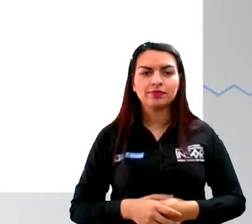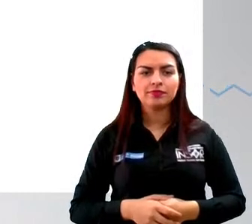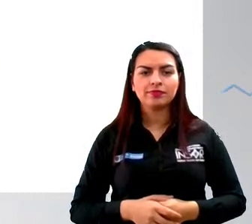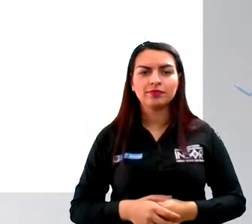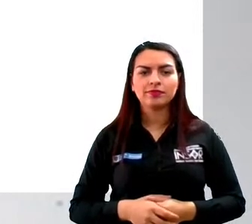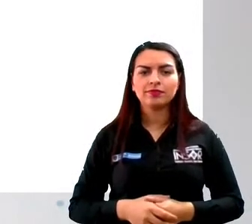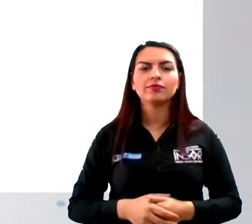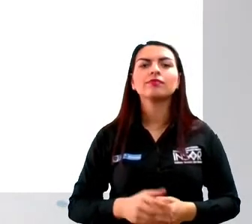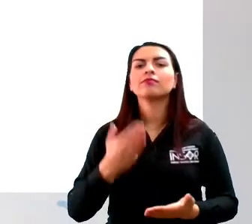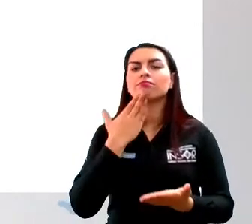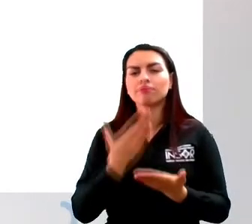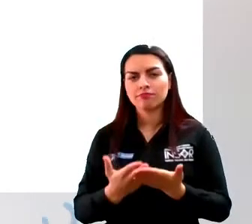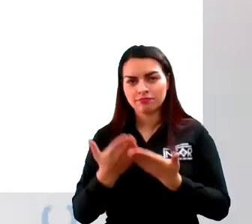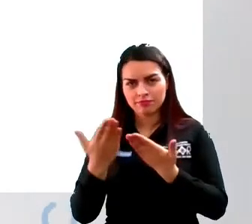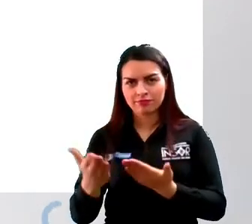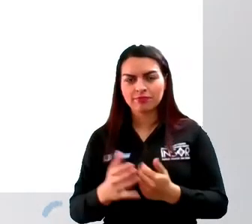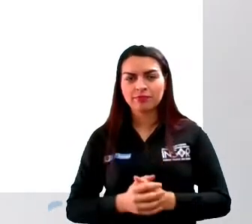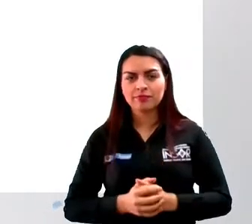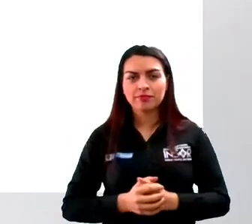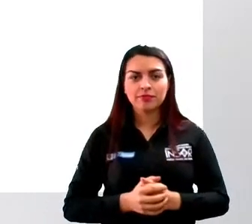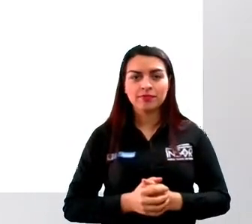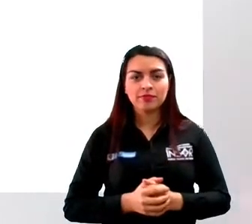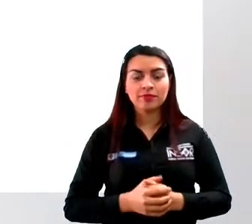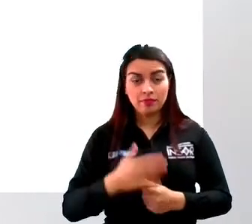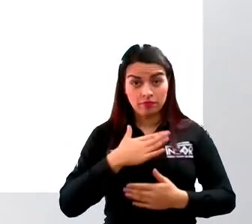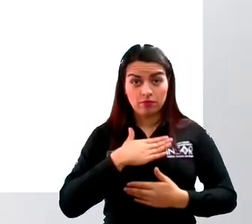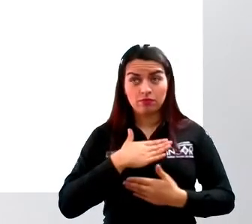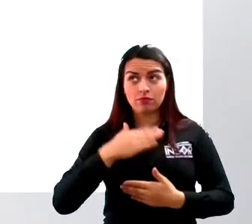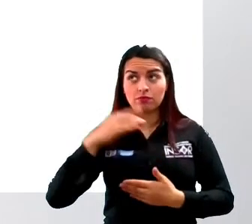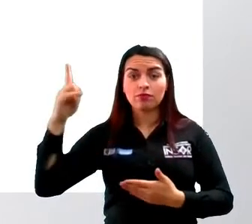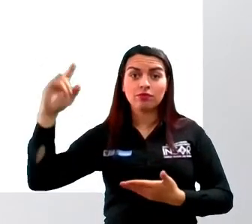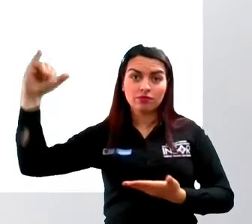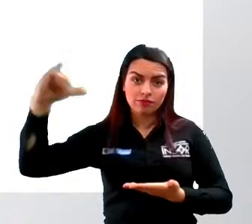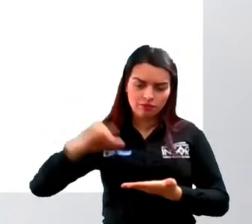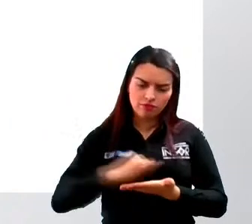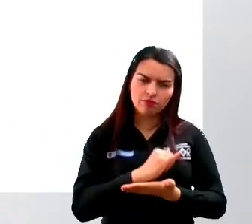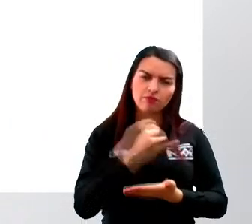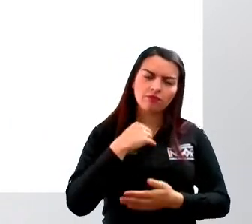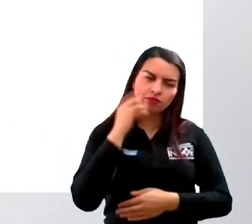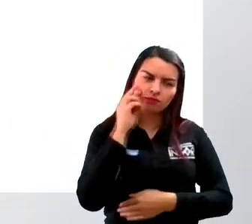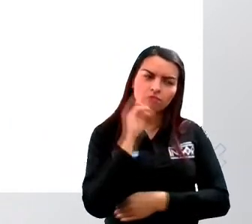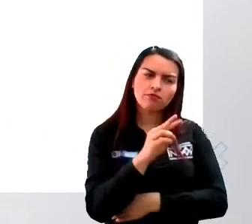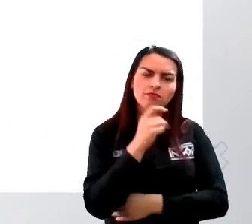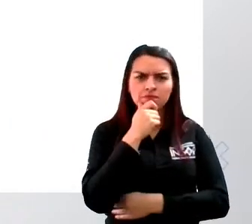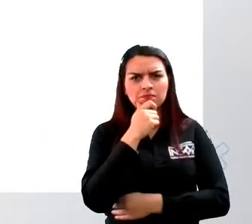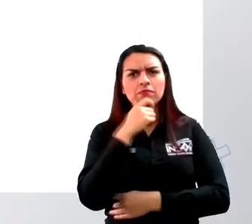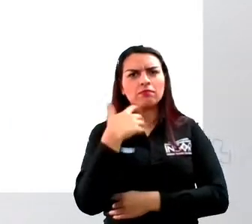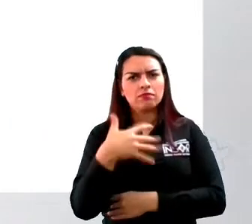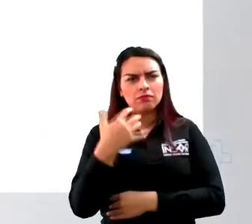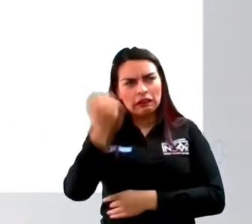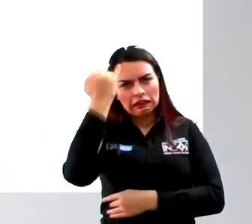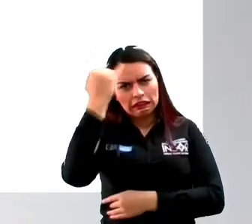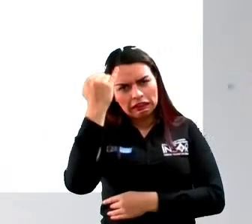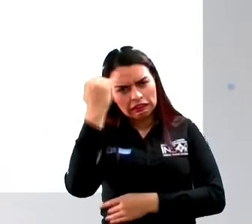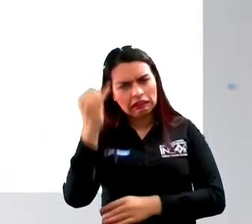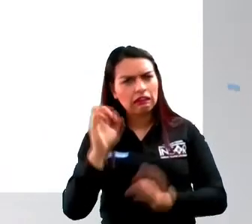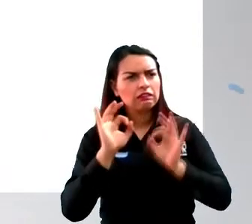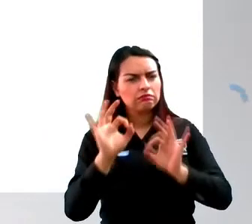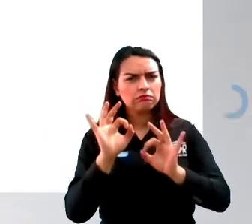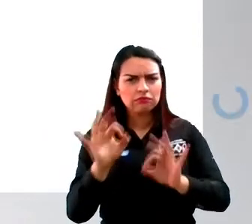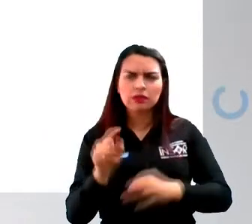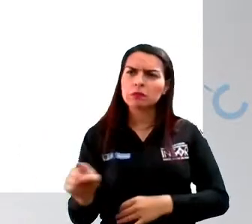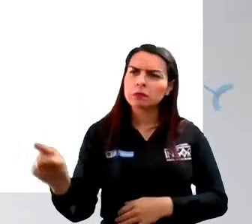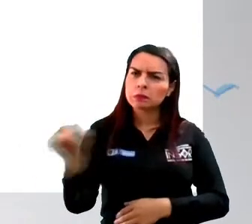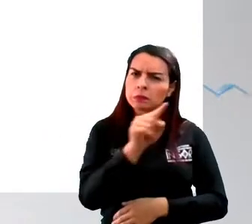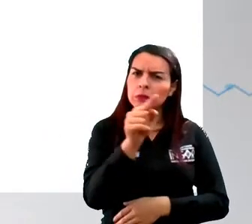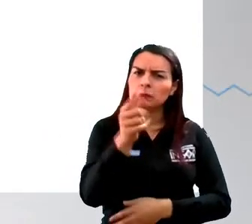Gracias, Álvaro. Cuando yo veo esto, veo muy buenas ideas. La interacción estaba ahí en